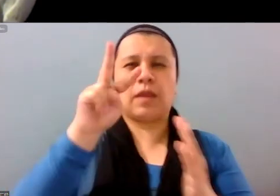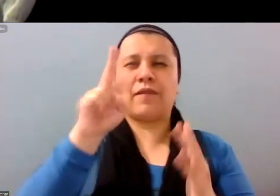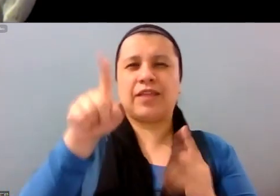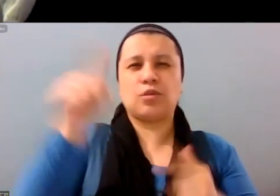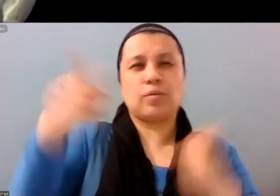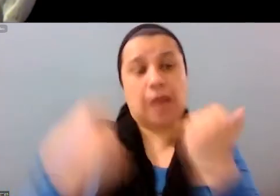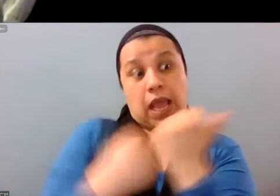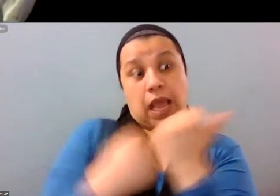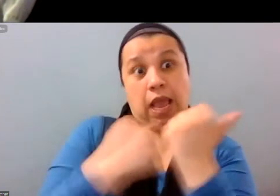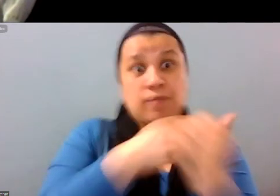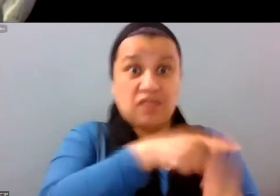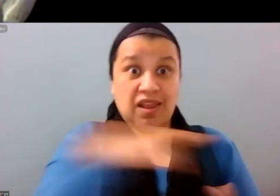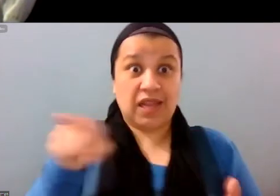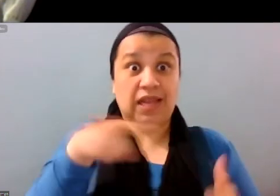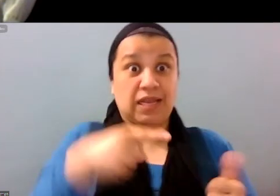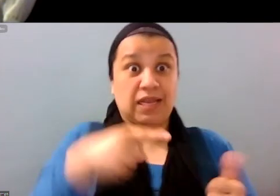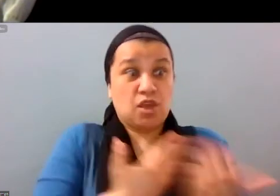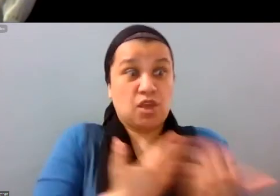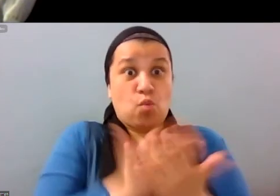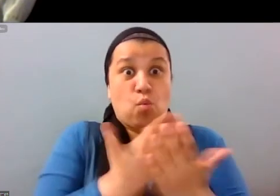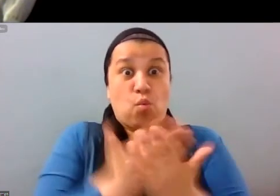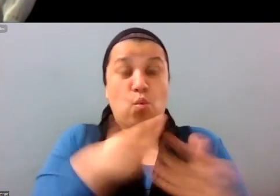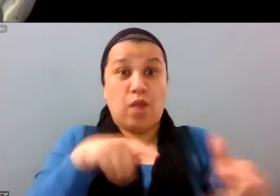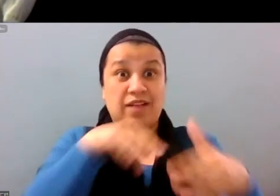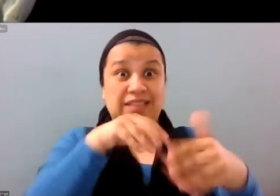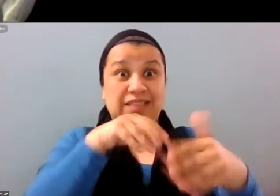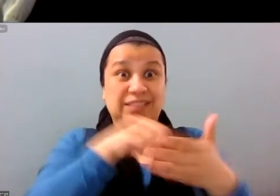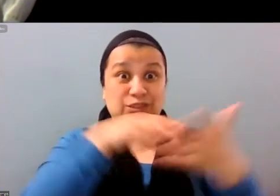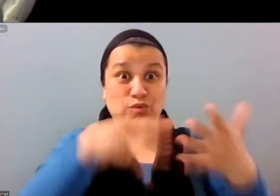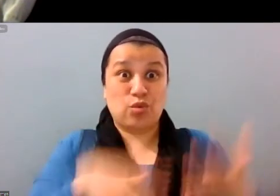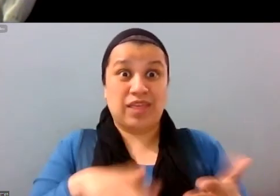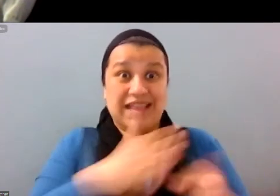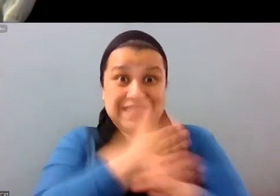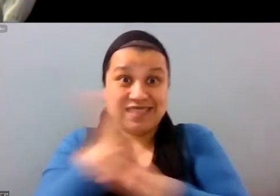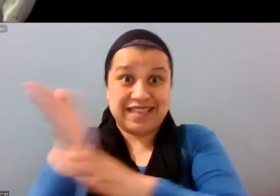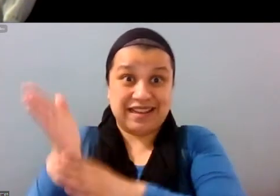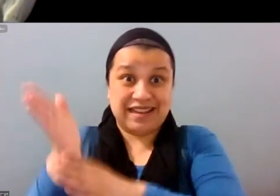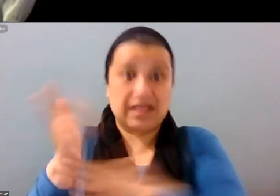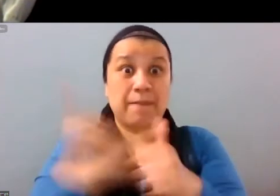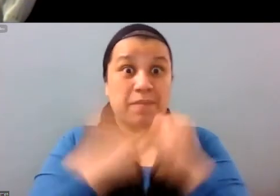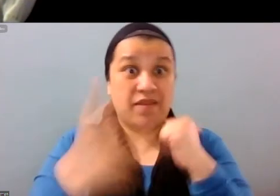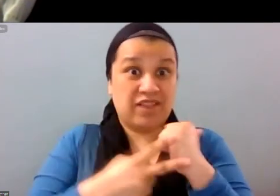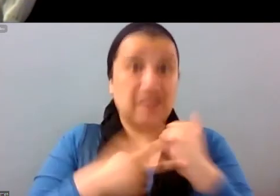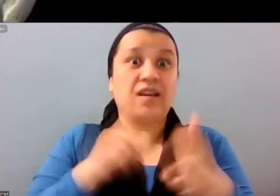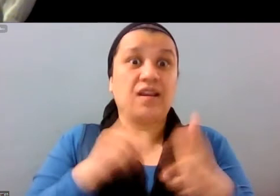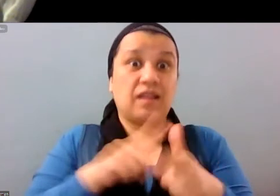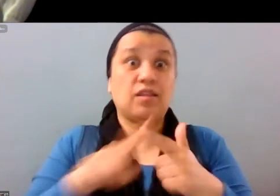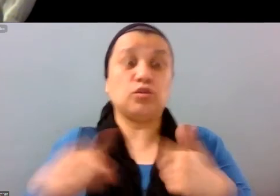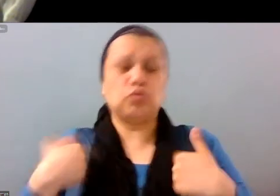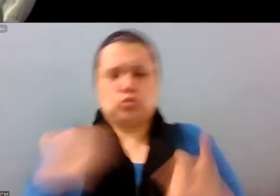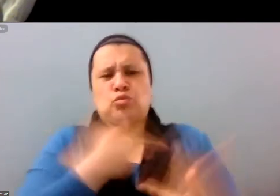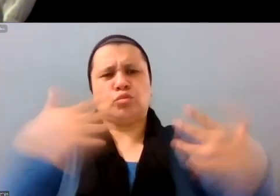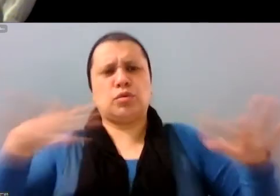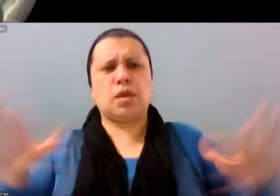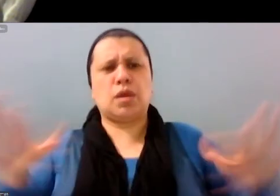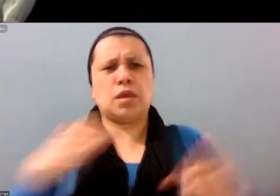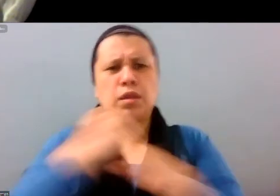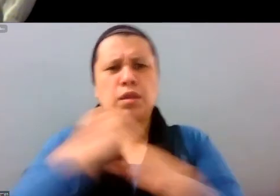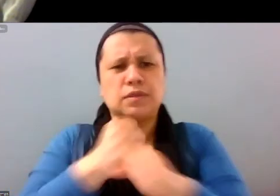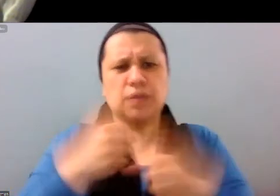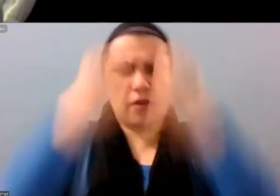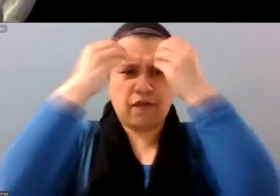a las personas estudiantes que ingresan a las carreras de primer ingreso y nosotros también hemos hecho tal vez esto para información de doña